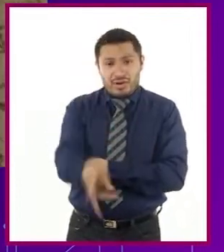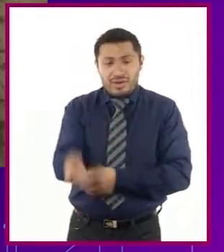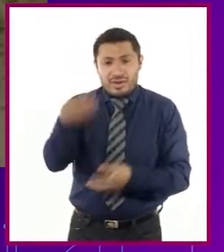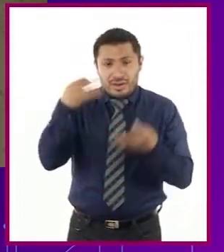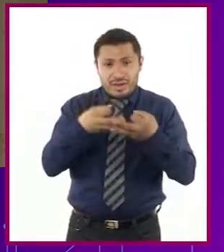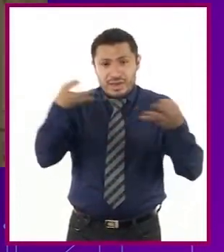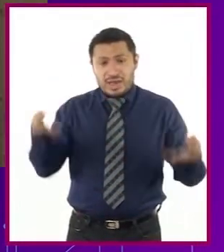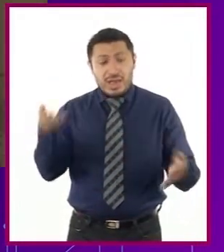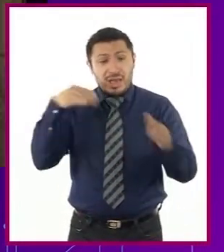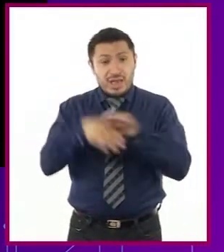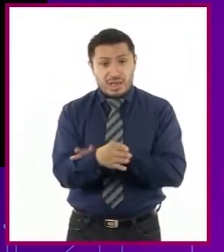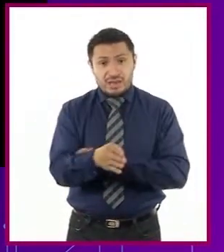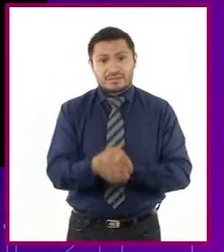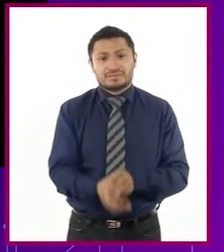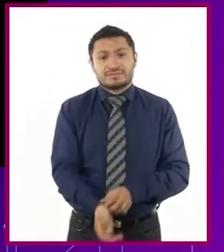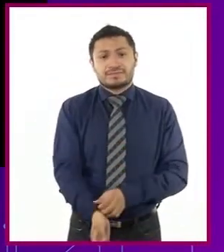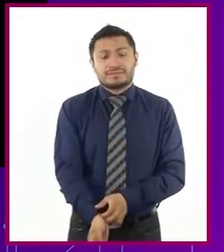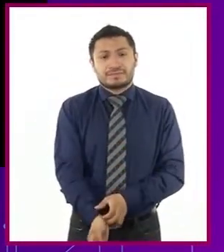Adentro.